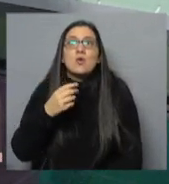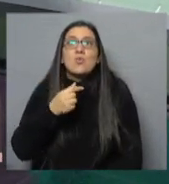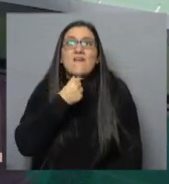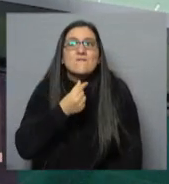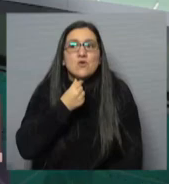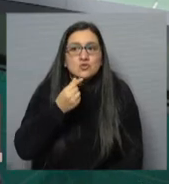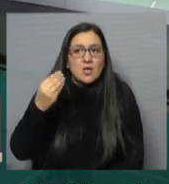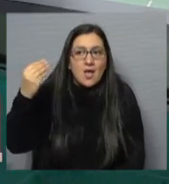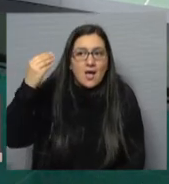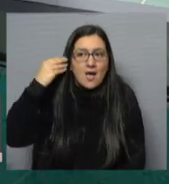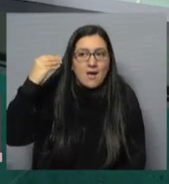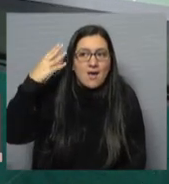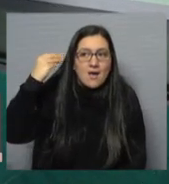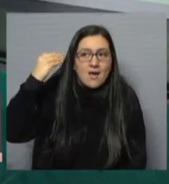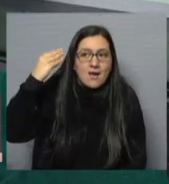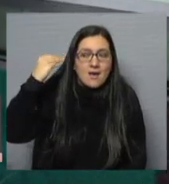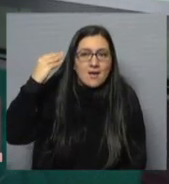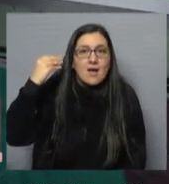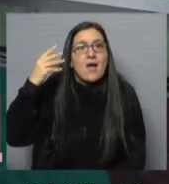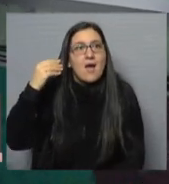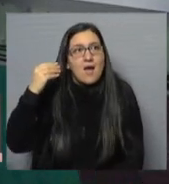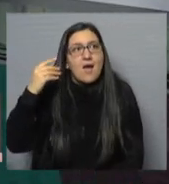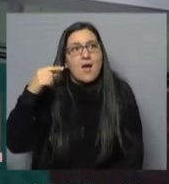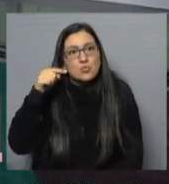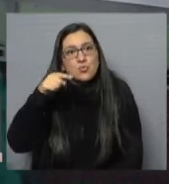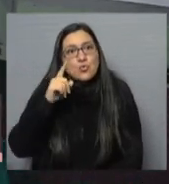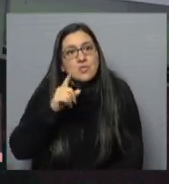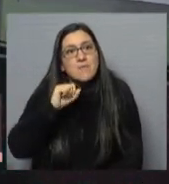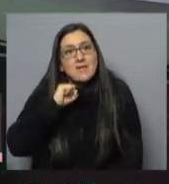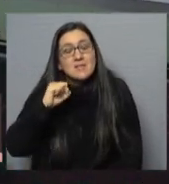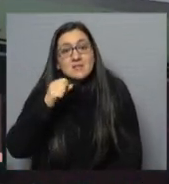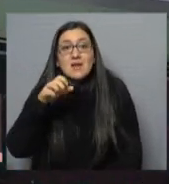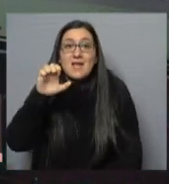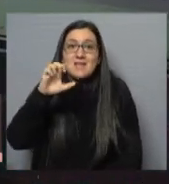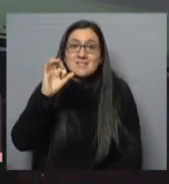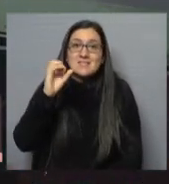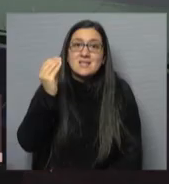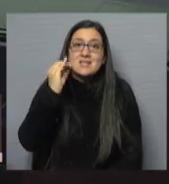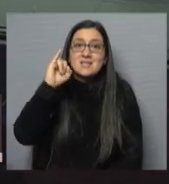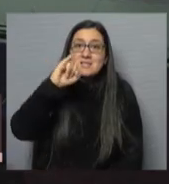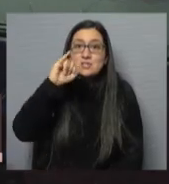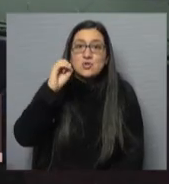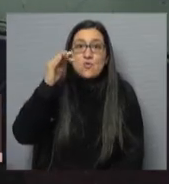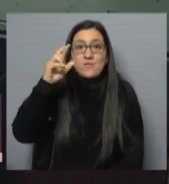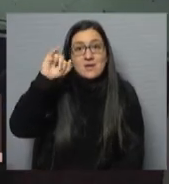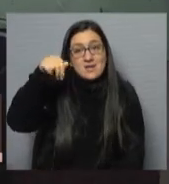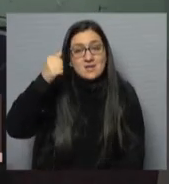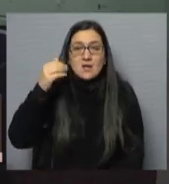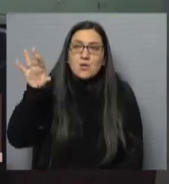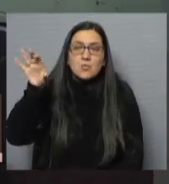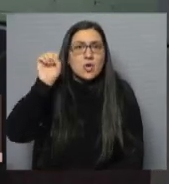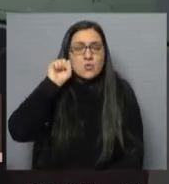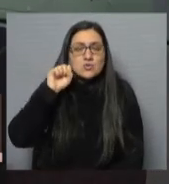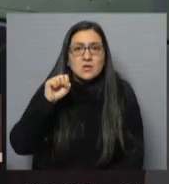matar. Eso cuando hablamos de esquizofrenia. De esquizofrenia. Y termina un día, vemos